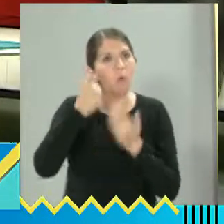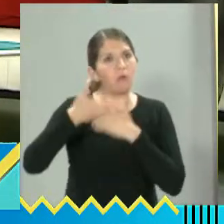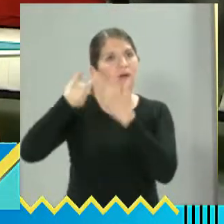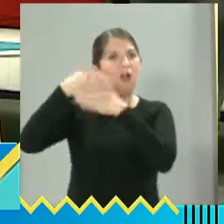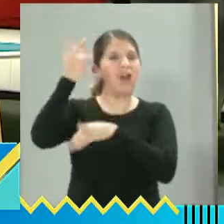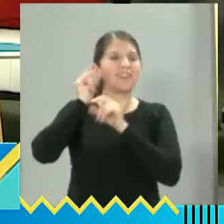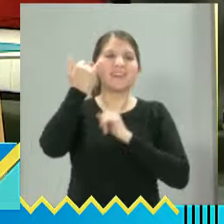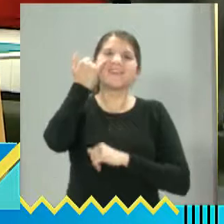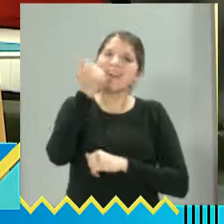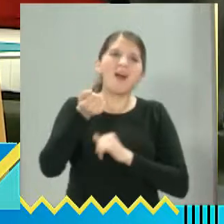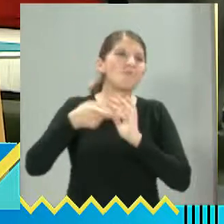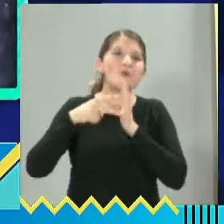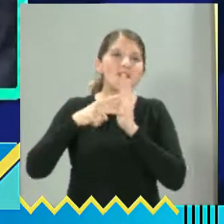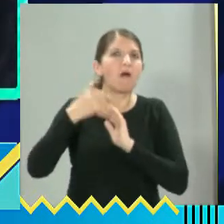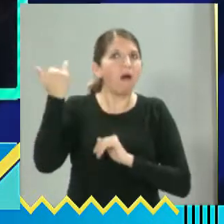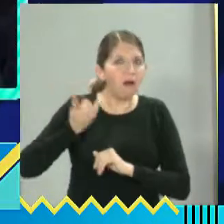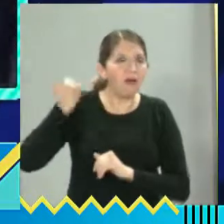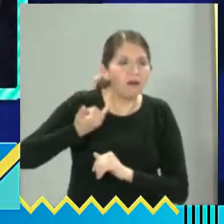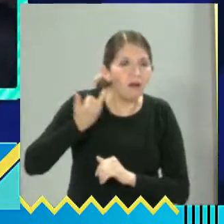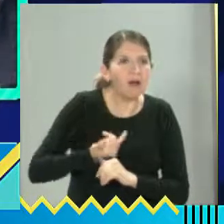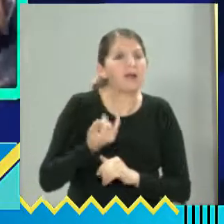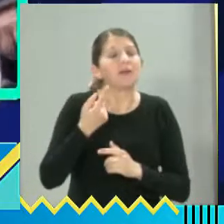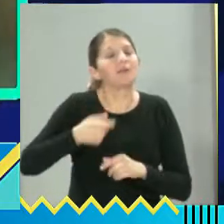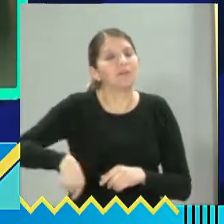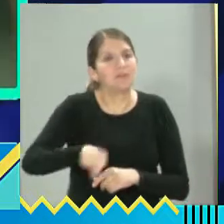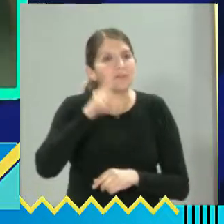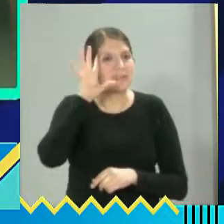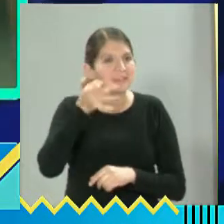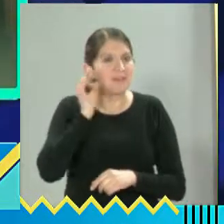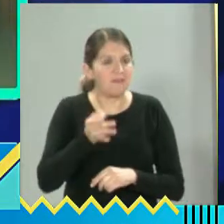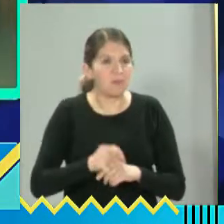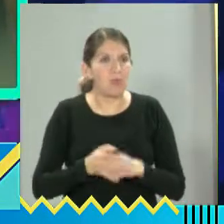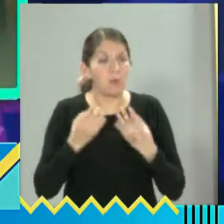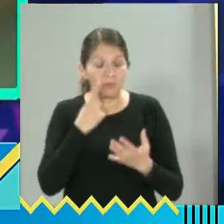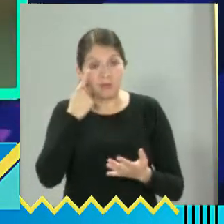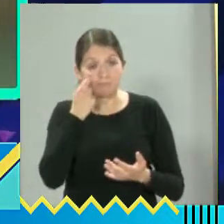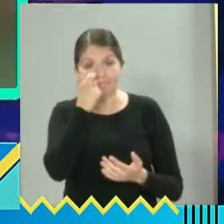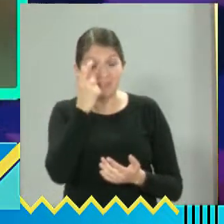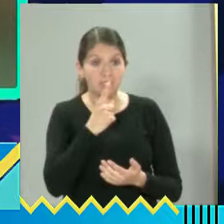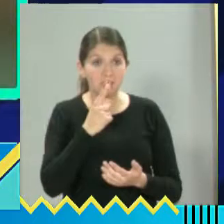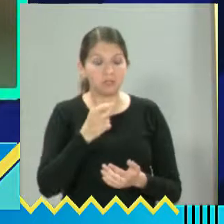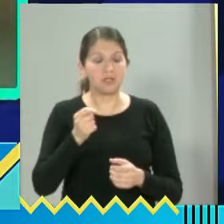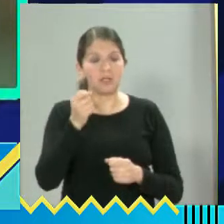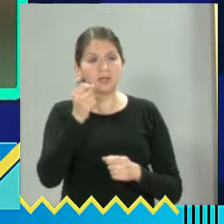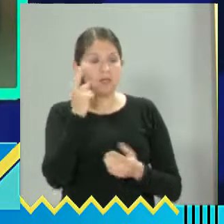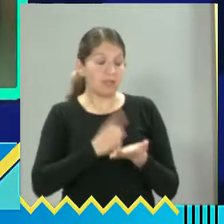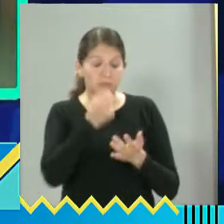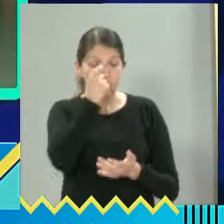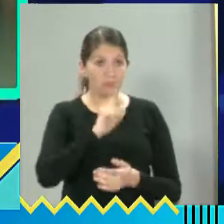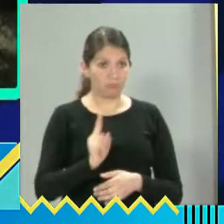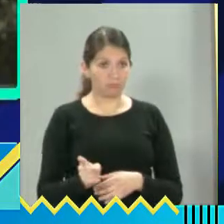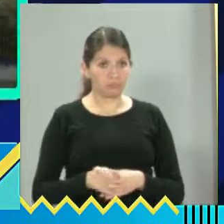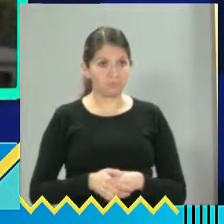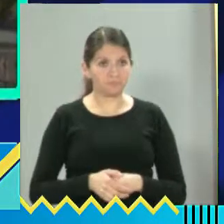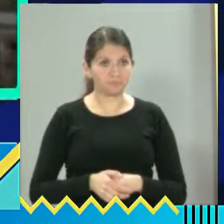Sabemos también la que nos viene, entonces somos precavidos en ese sentido a la hora de tomar decisiones. Bueno, en eso nos vamos a quedar y